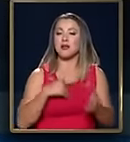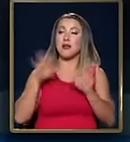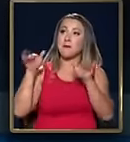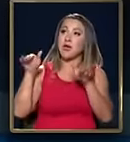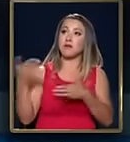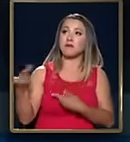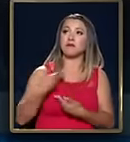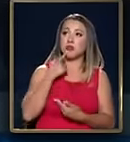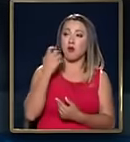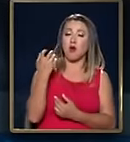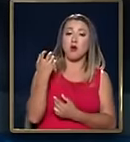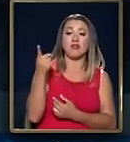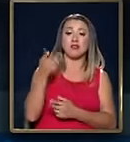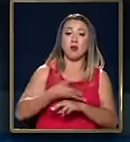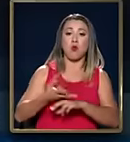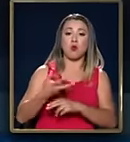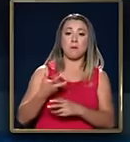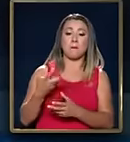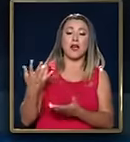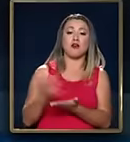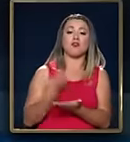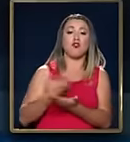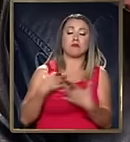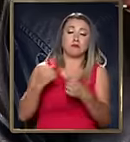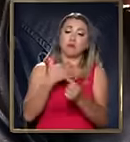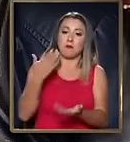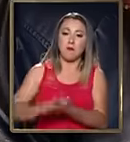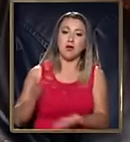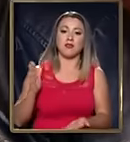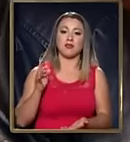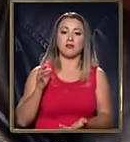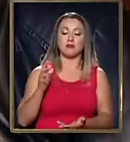guarda. Tengo miedo que este güey me las cobre. Bueno, imagínate, a ese nivel, güey.